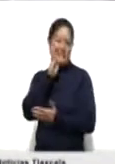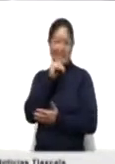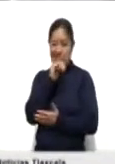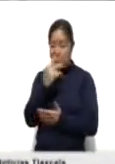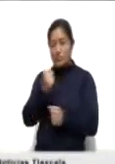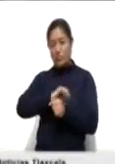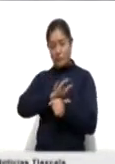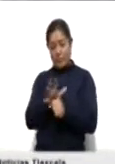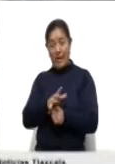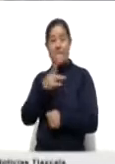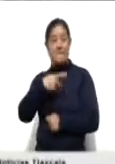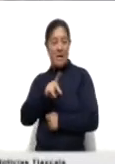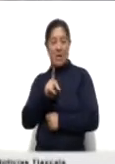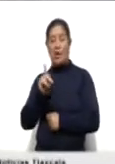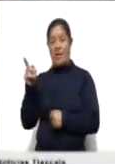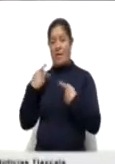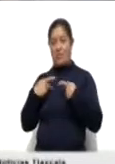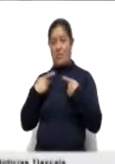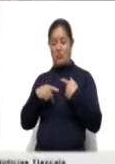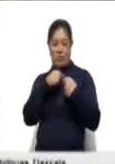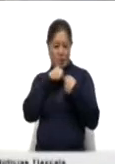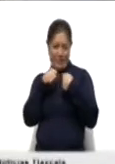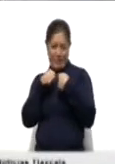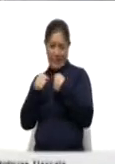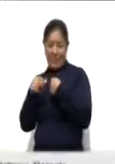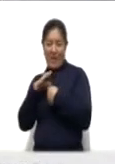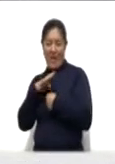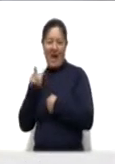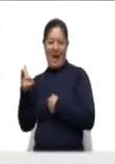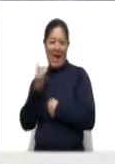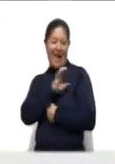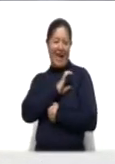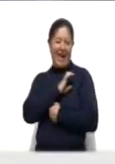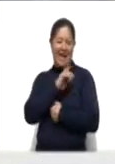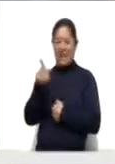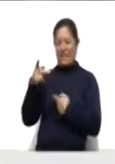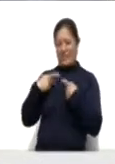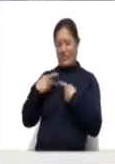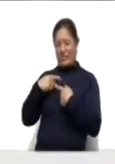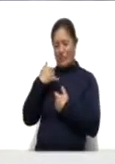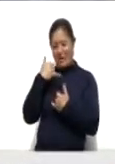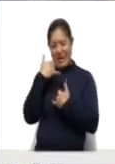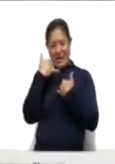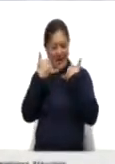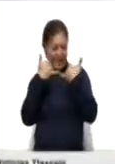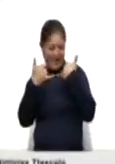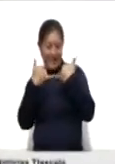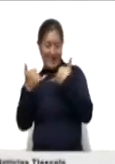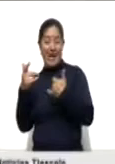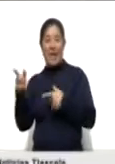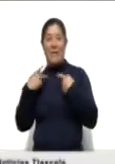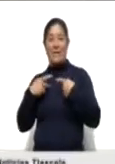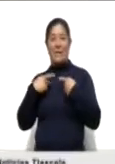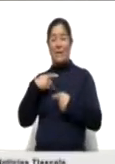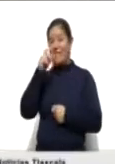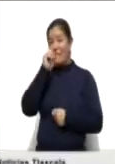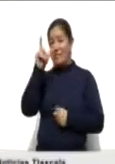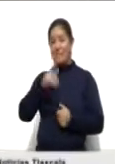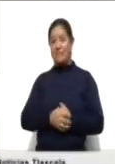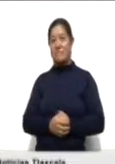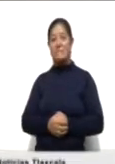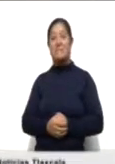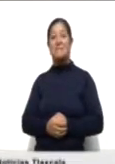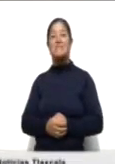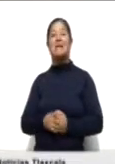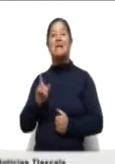obstante, quienes hacen radio recibieron el cariño de su audiencia y de reconocidas estrellas del mundo musical. A toda mi gente de Radio Tlaxcala,